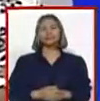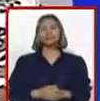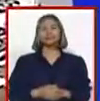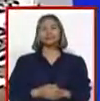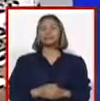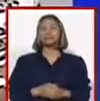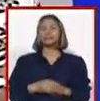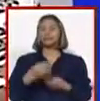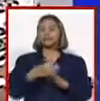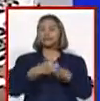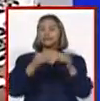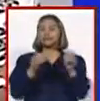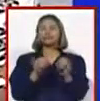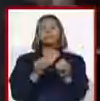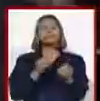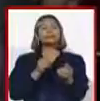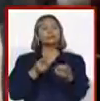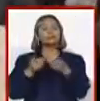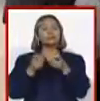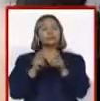Dirección Departamental de Educación.